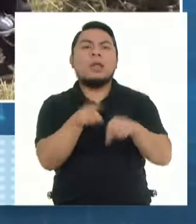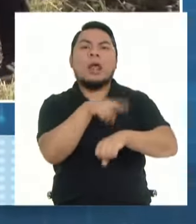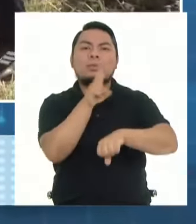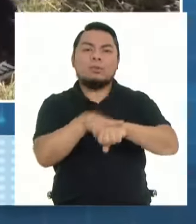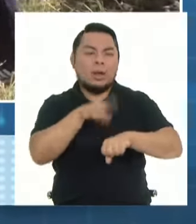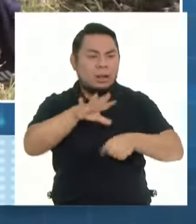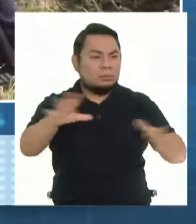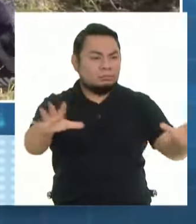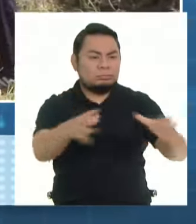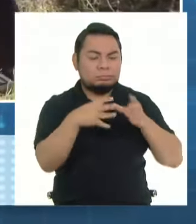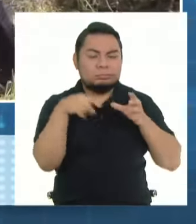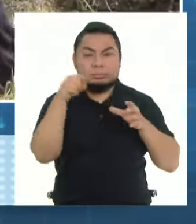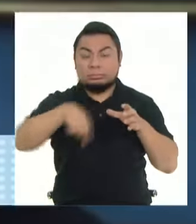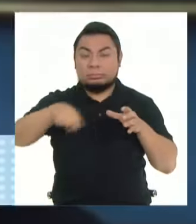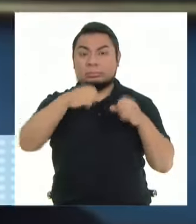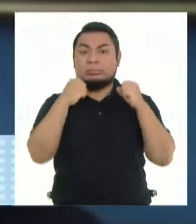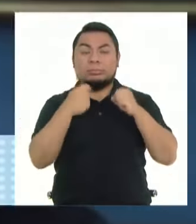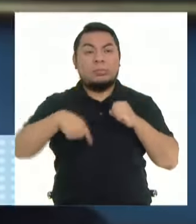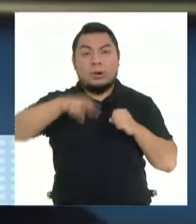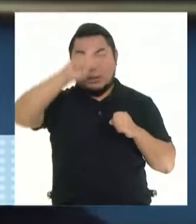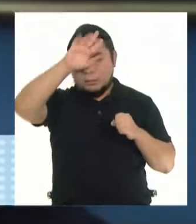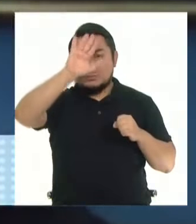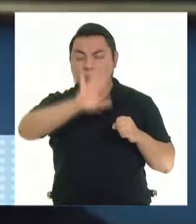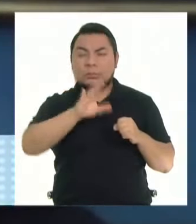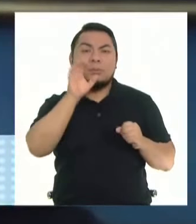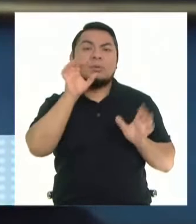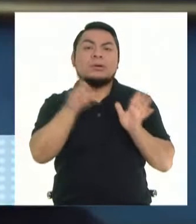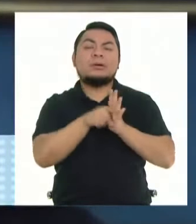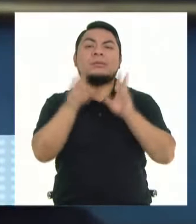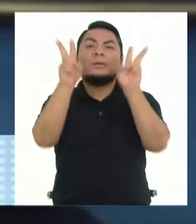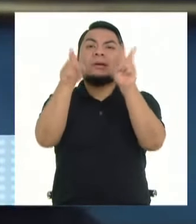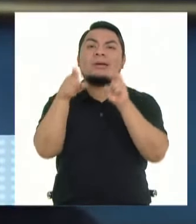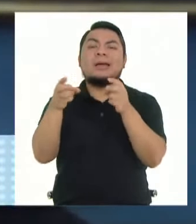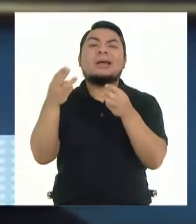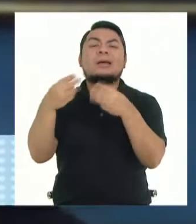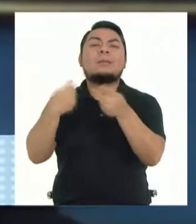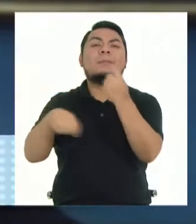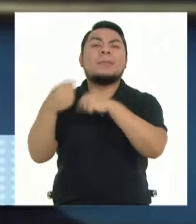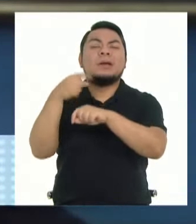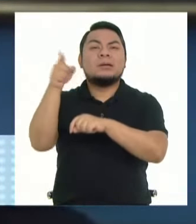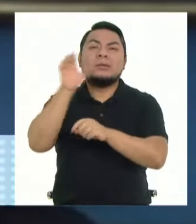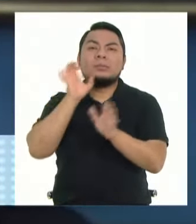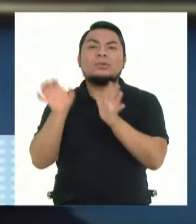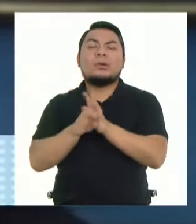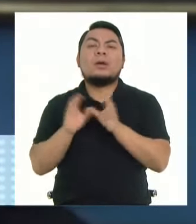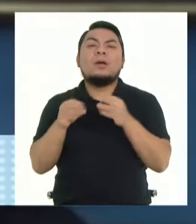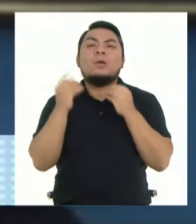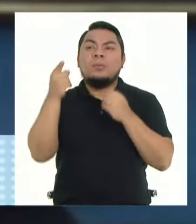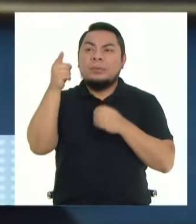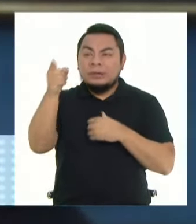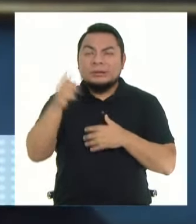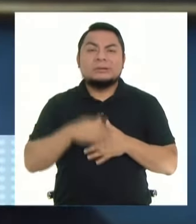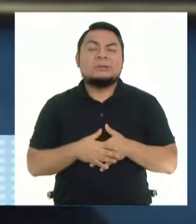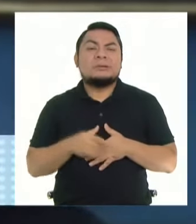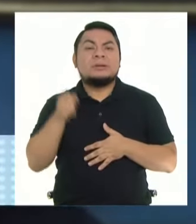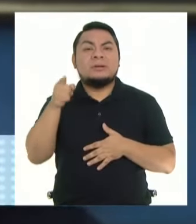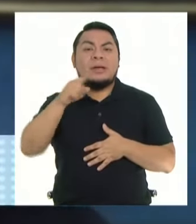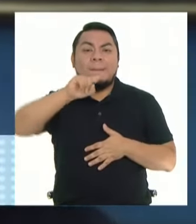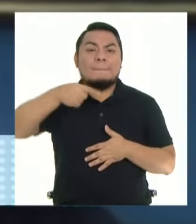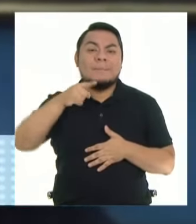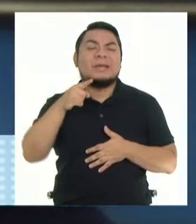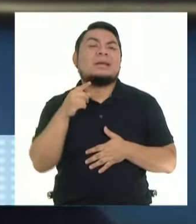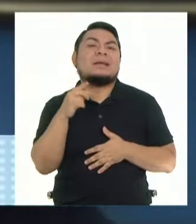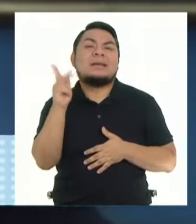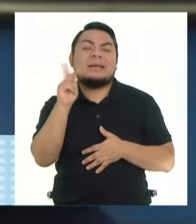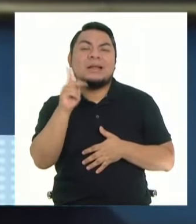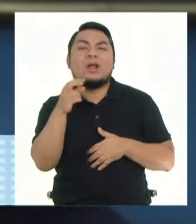diciendo es que esa potencialidad que tiene el Perú, por ejemplo, en el tema de los mercados, de por ejemplo, cómo sale un kilo de tomate